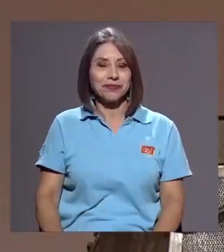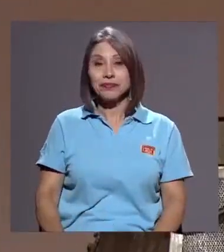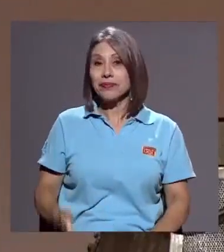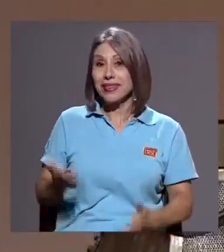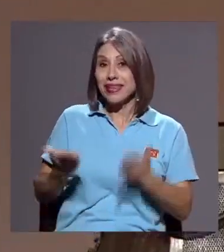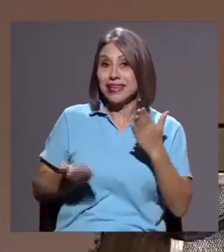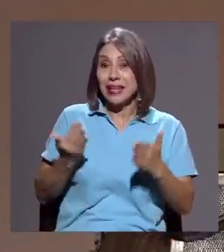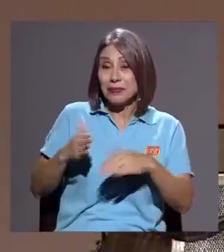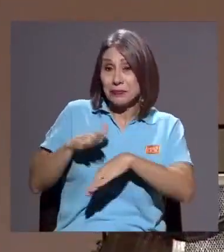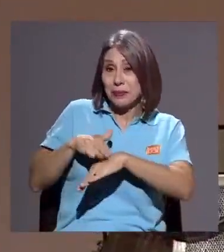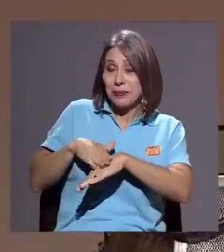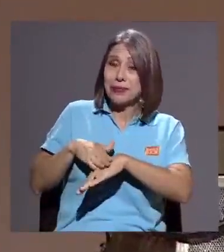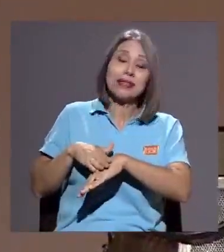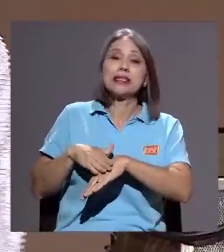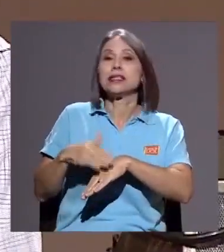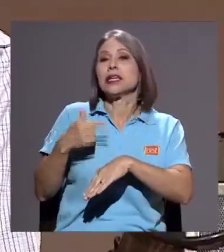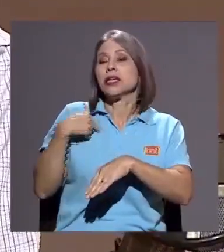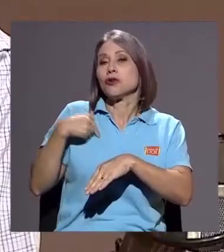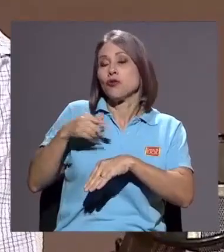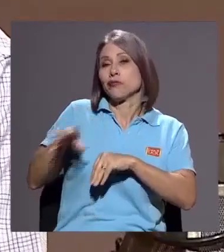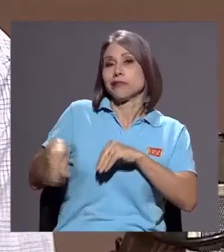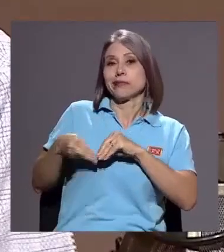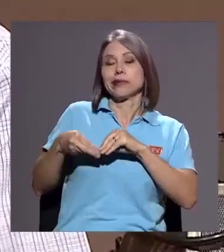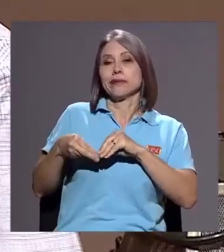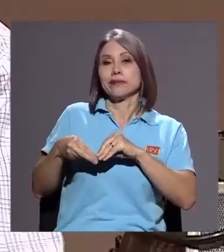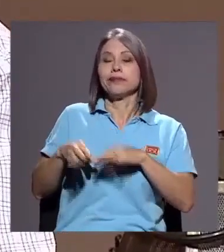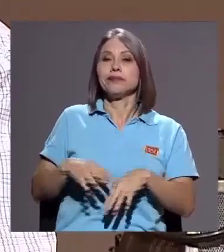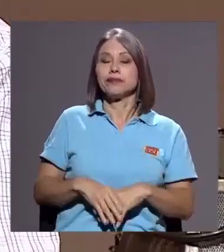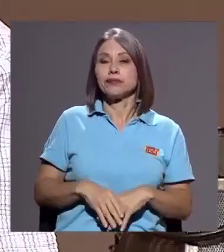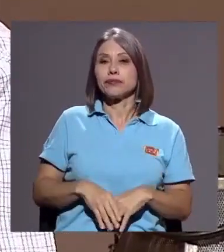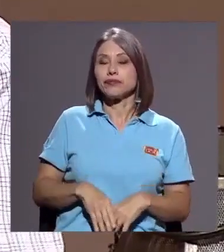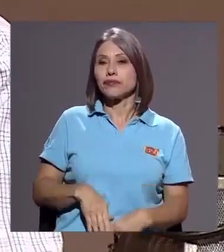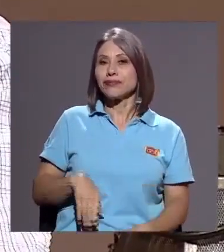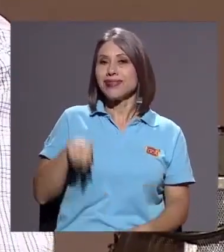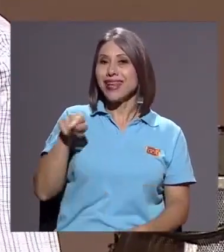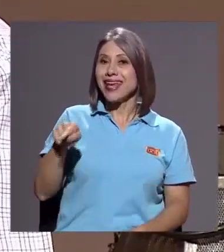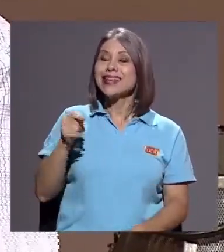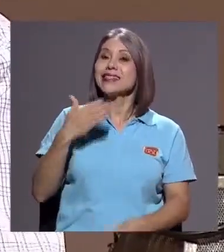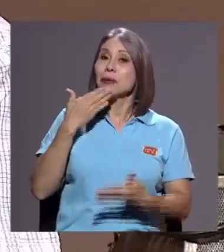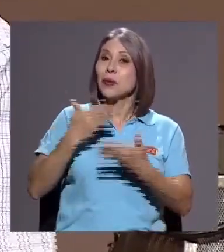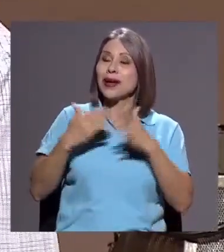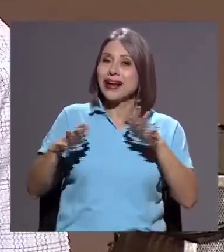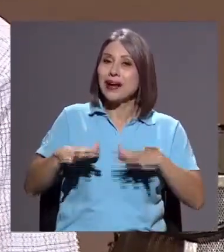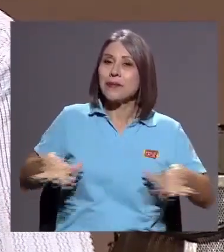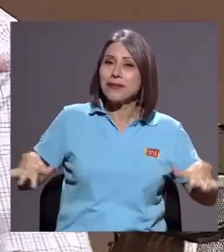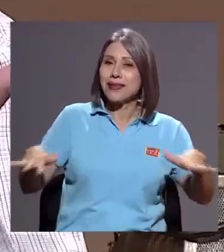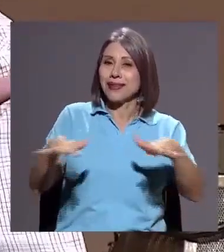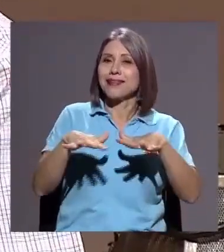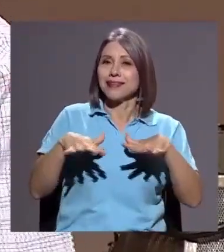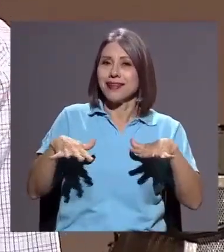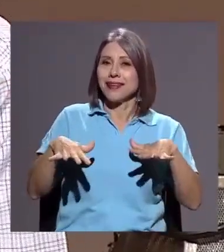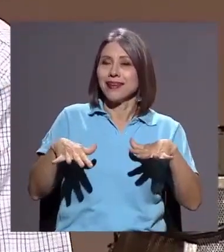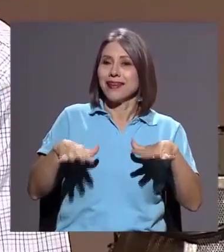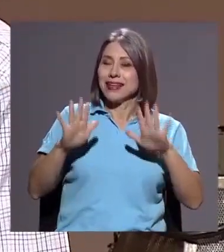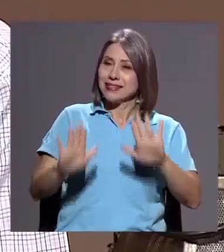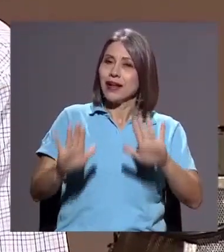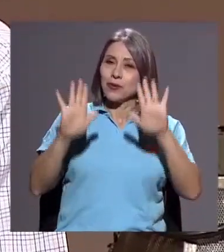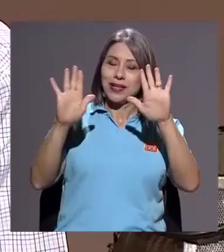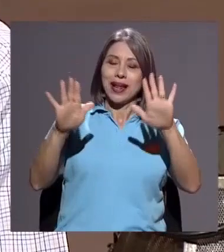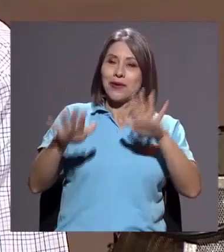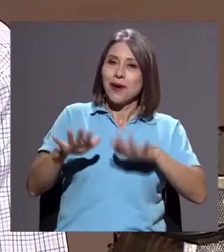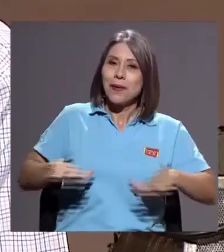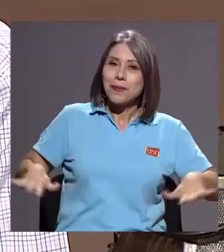permitís comentar algo, digamos ese buen ambiente que decían, o ese extraordinario ambiente